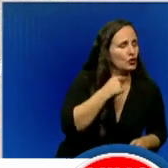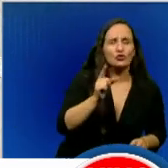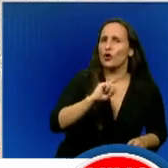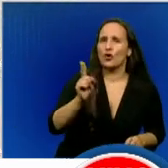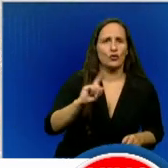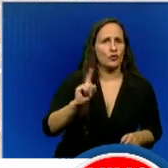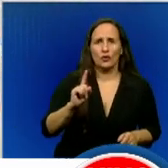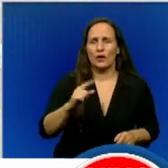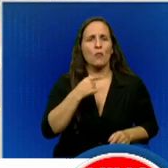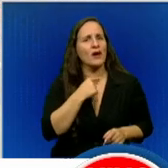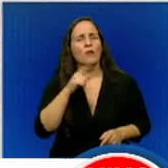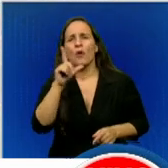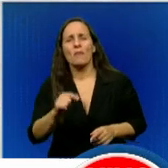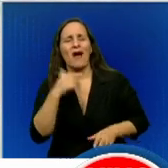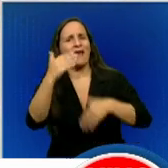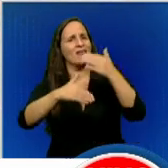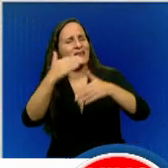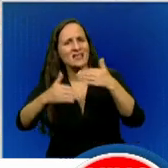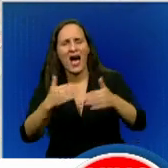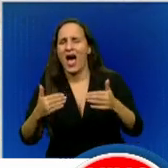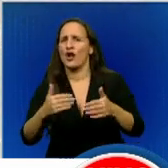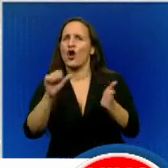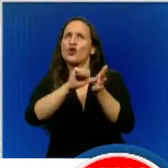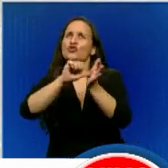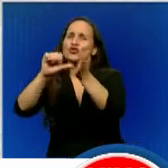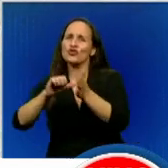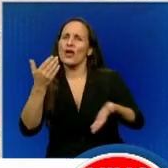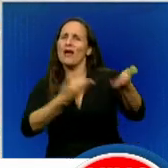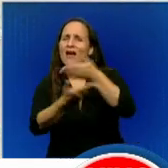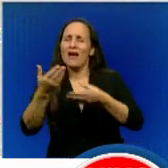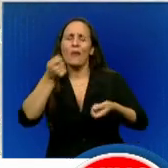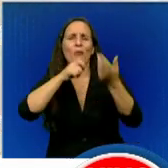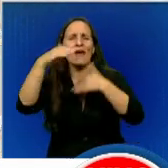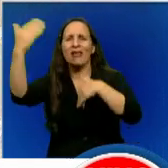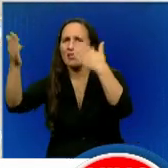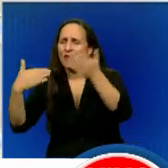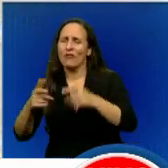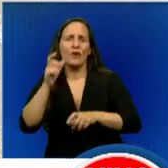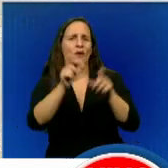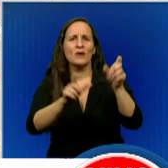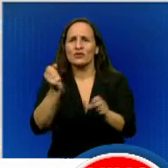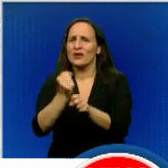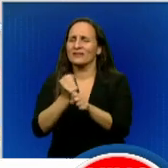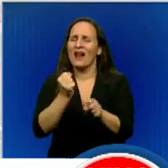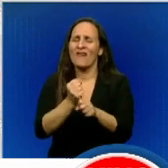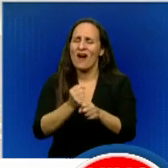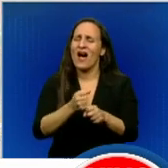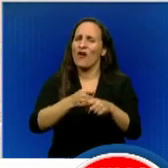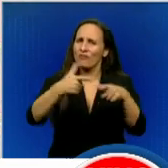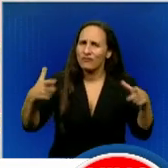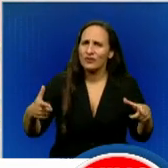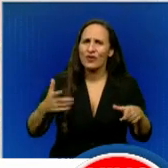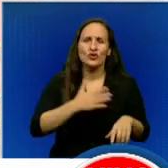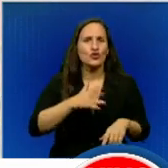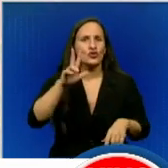país que se desarrolle un país abierto al mundo donde hacen exportaciones donde se generen fuentes de trabajo donde haya dignidad yo con